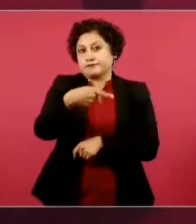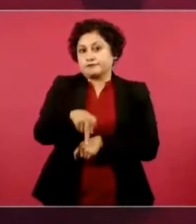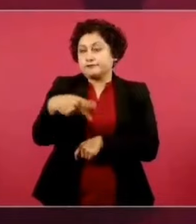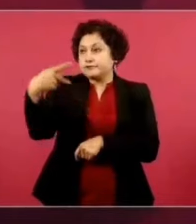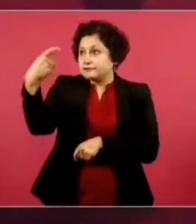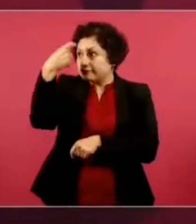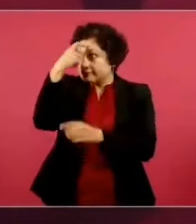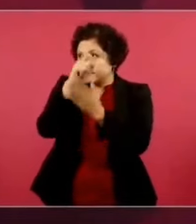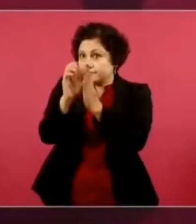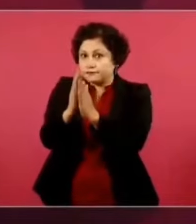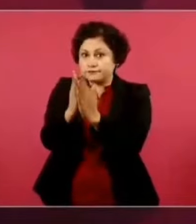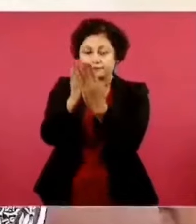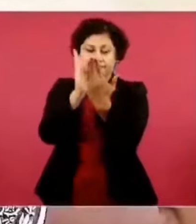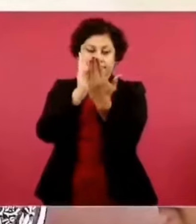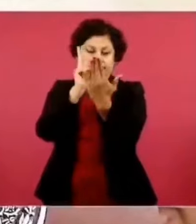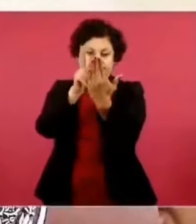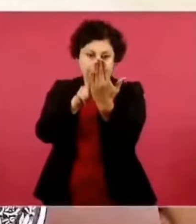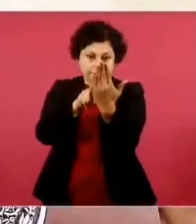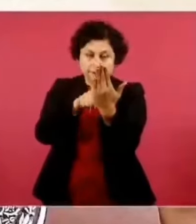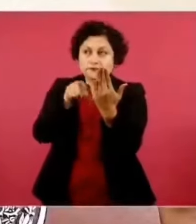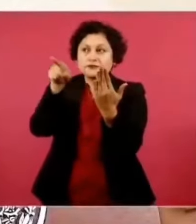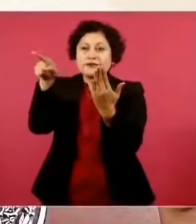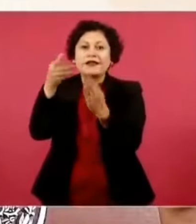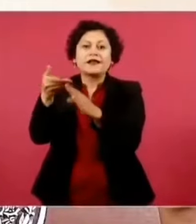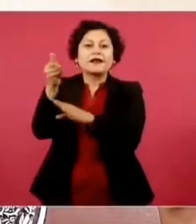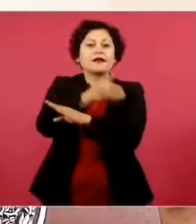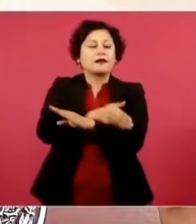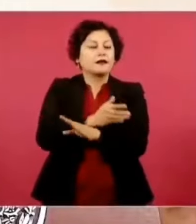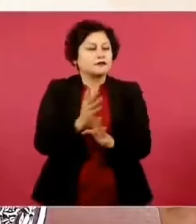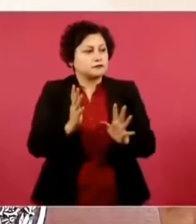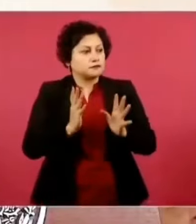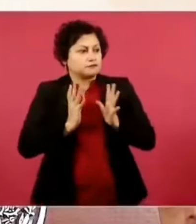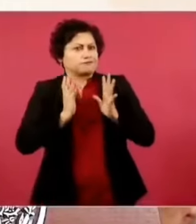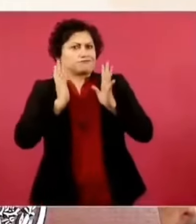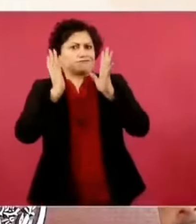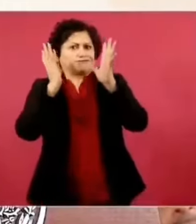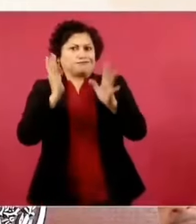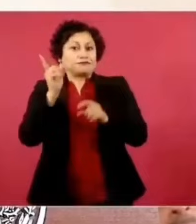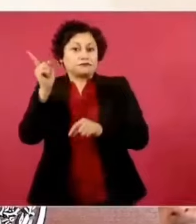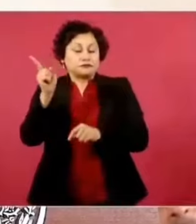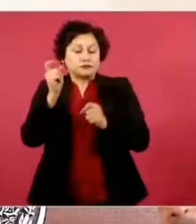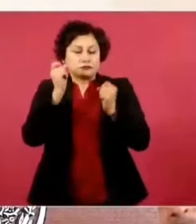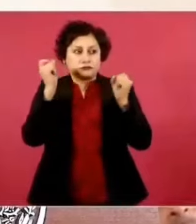a Sarkozy, porque preguntó, ¿y de quién es esta casa?